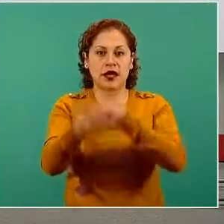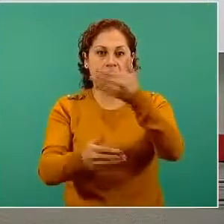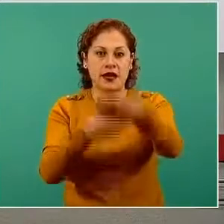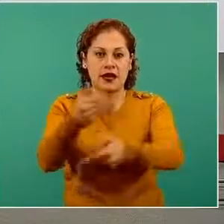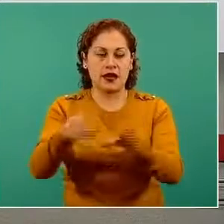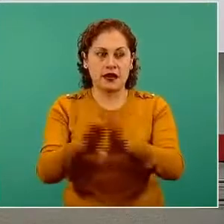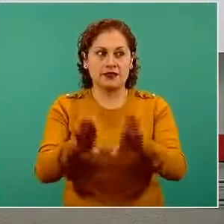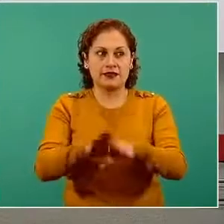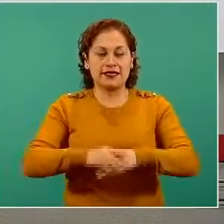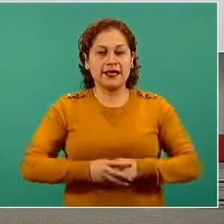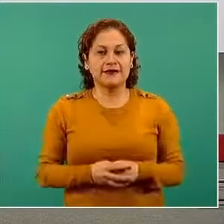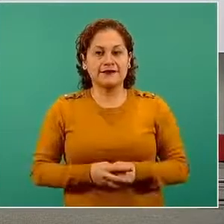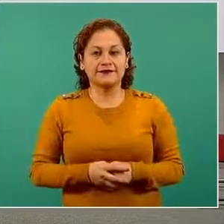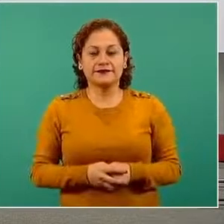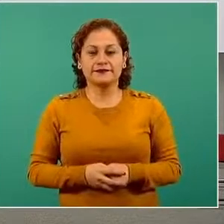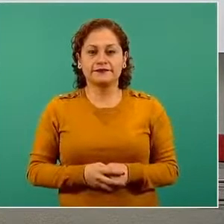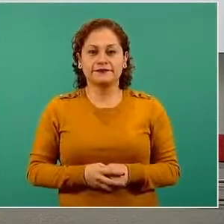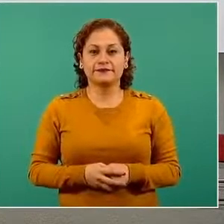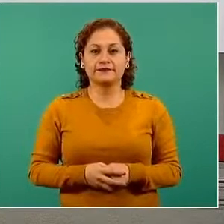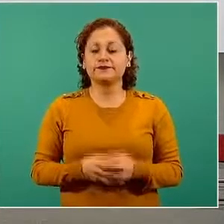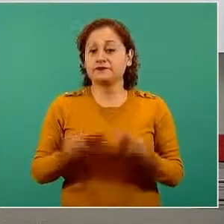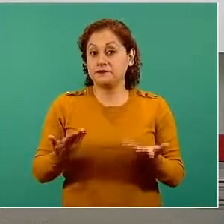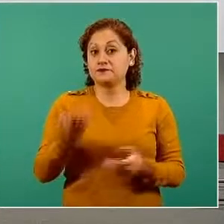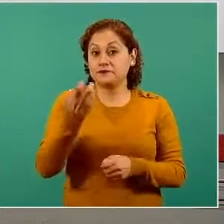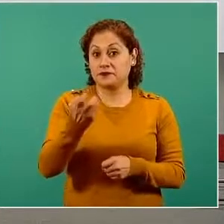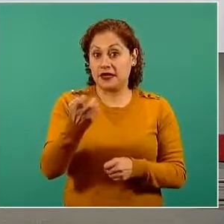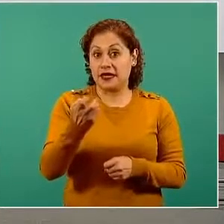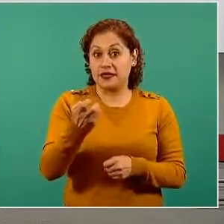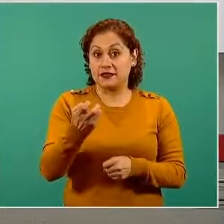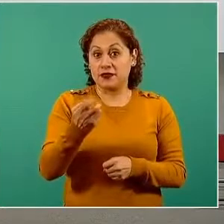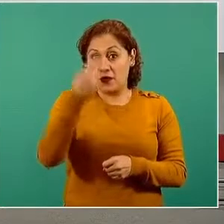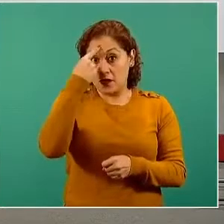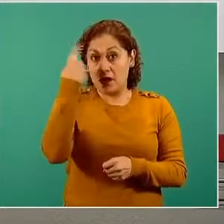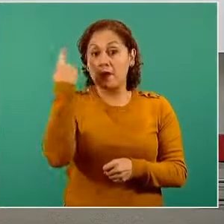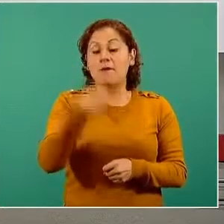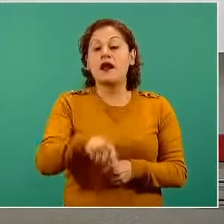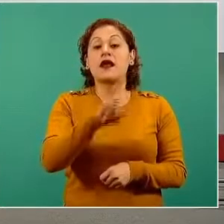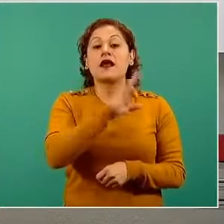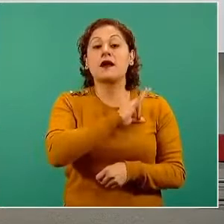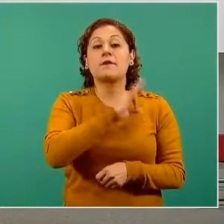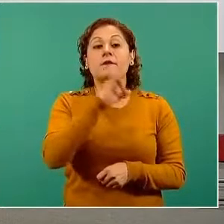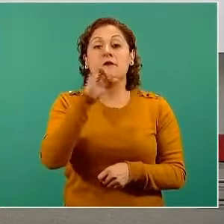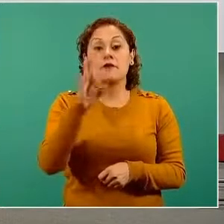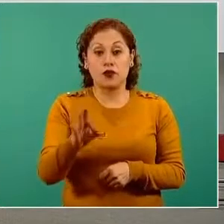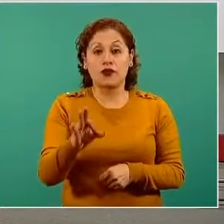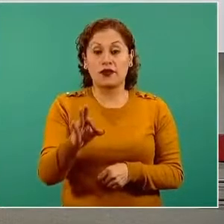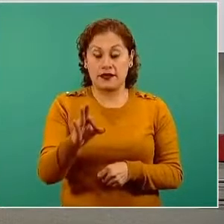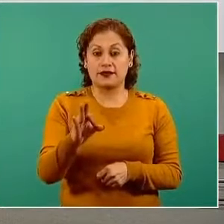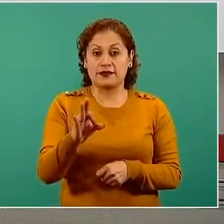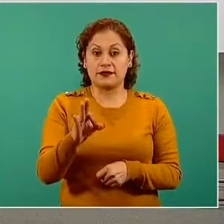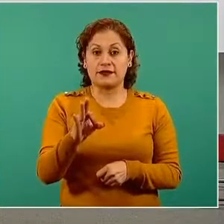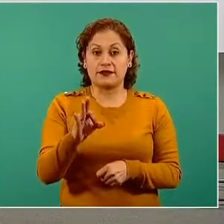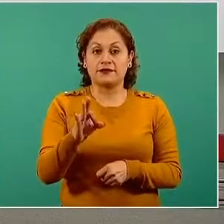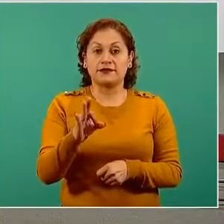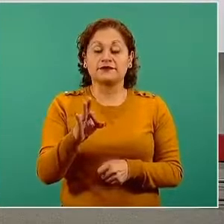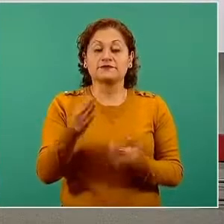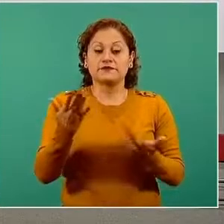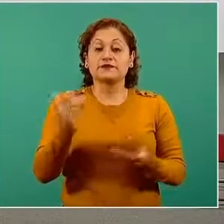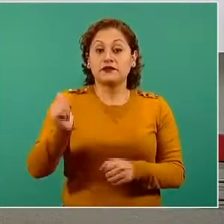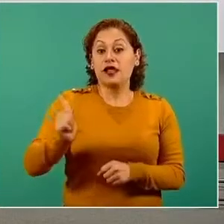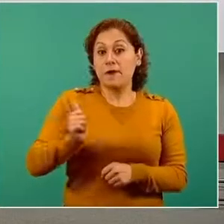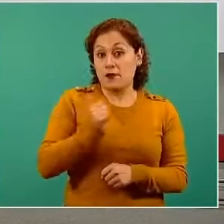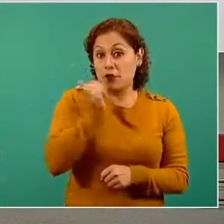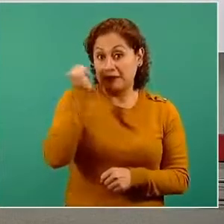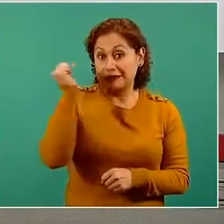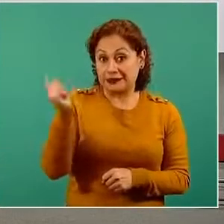este millón de vacunas que llegó, pues obviamente a la brevedad posible serán nuevamente convocadas y podrán recibir la vacuna. Pero estén